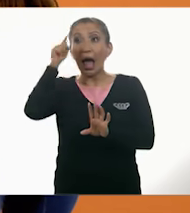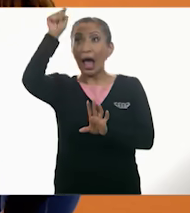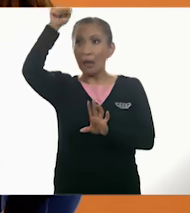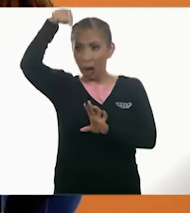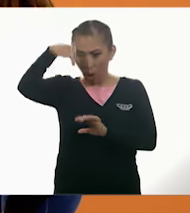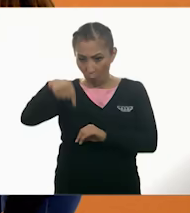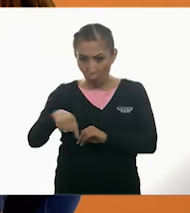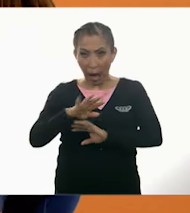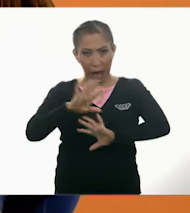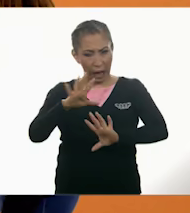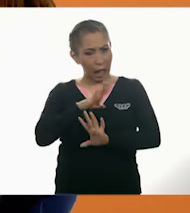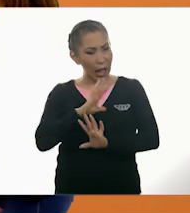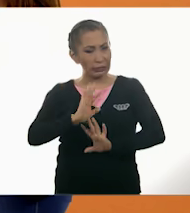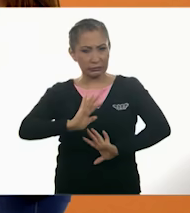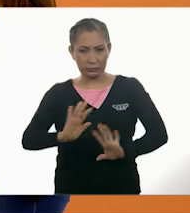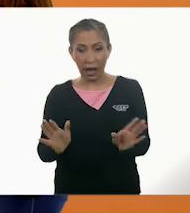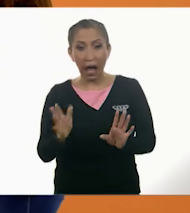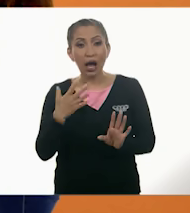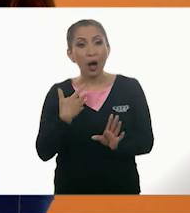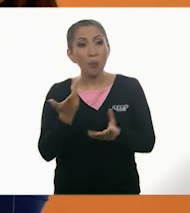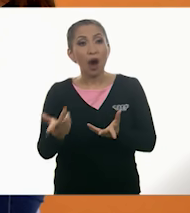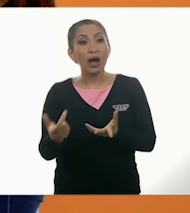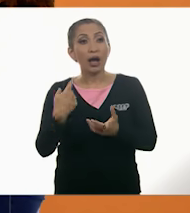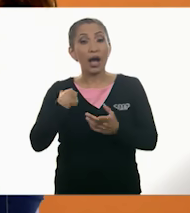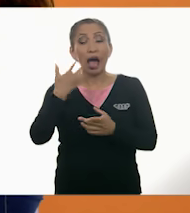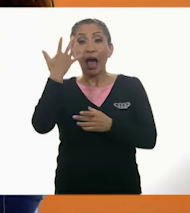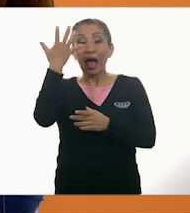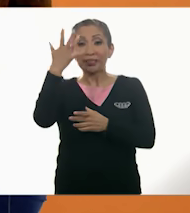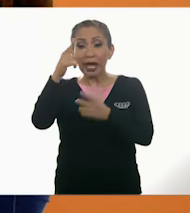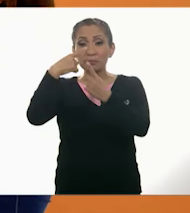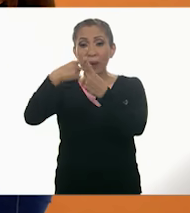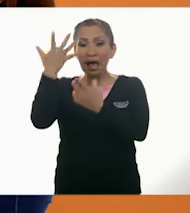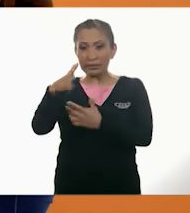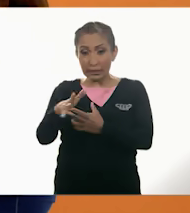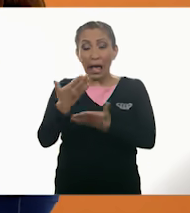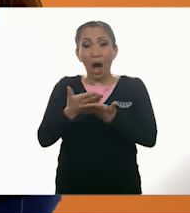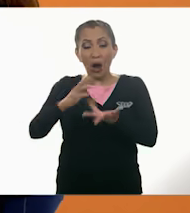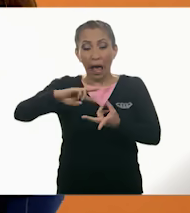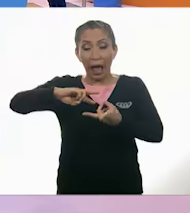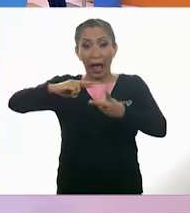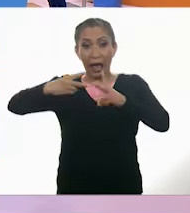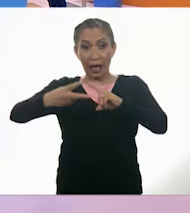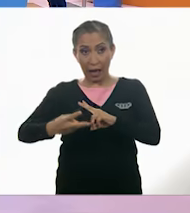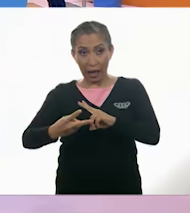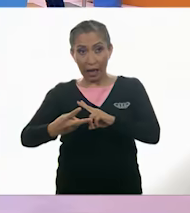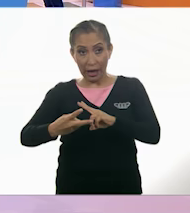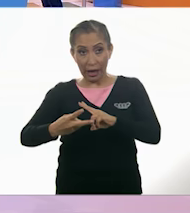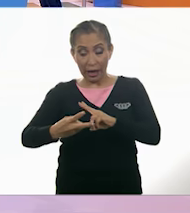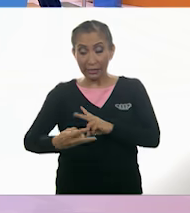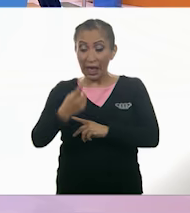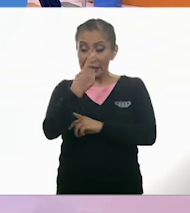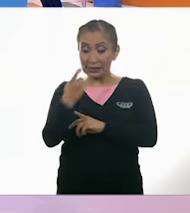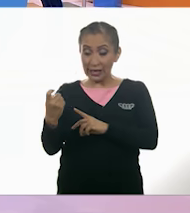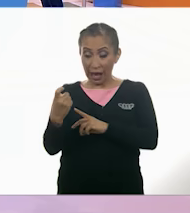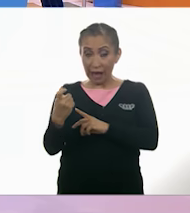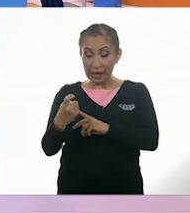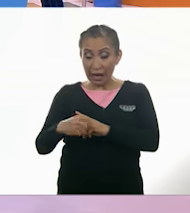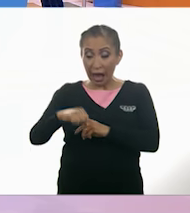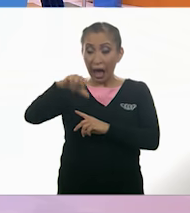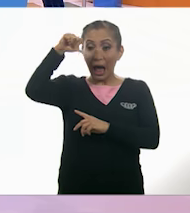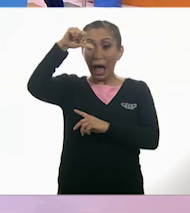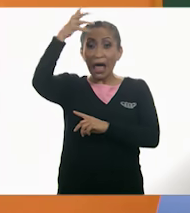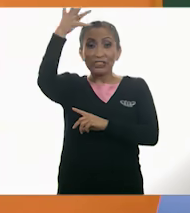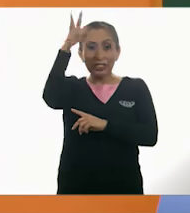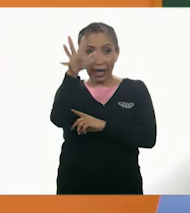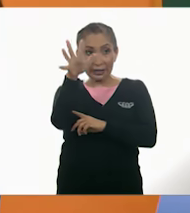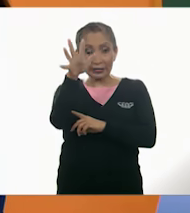hacia abajo. Quedamos que la regularidad era sumar 10. Ahora vamos a hacerlo de manera contraria, del 100 al